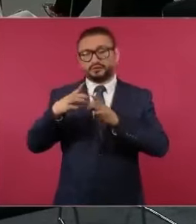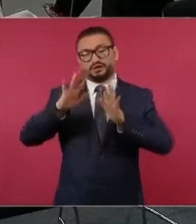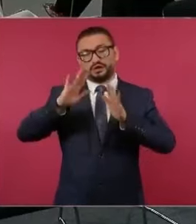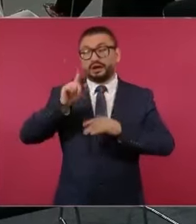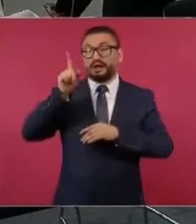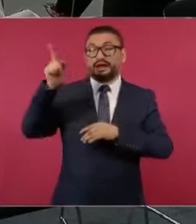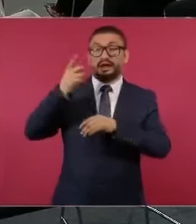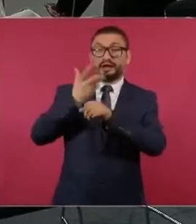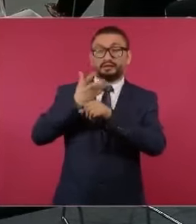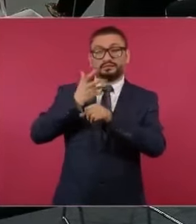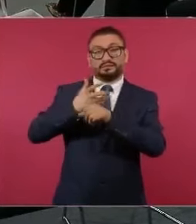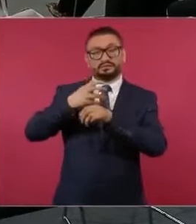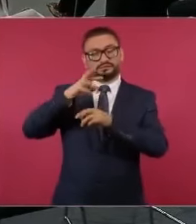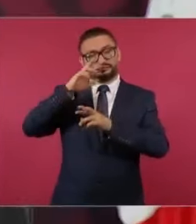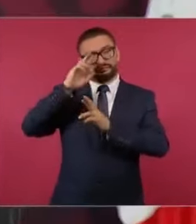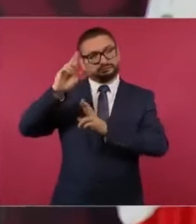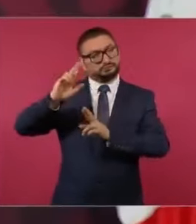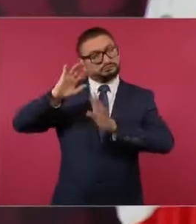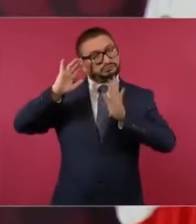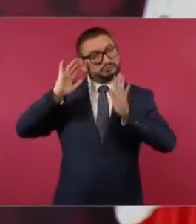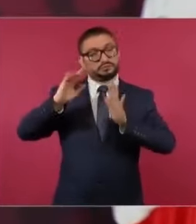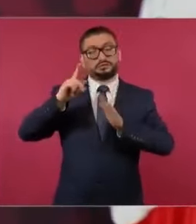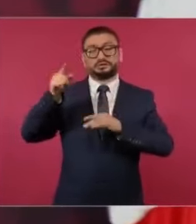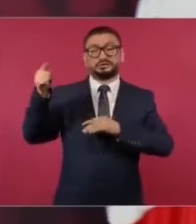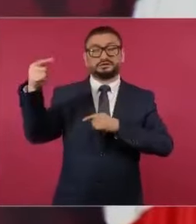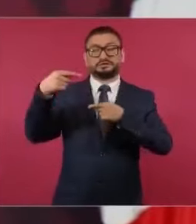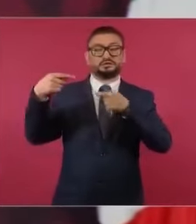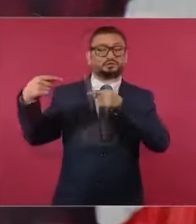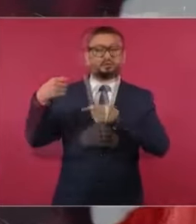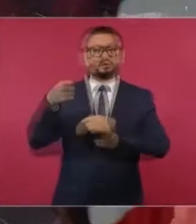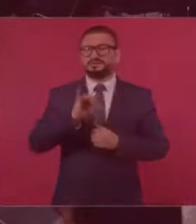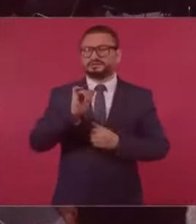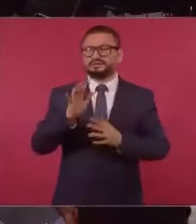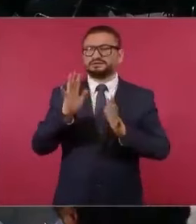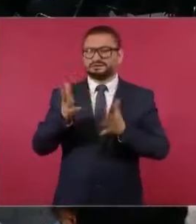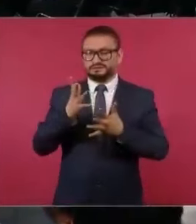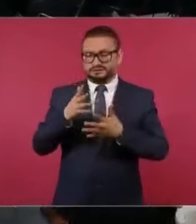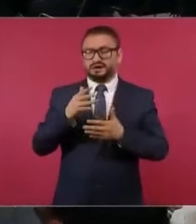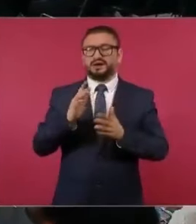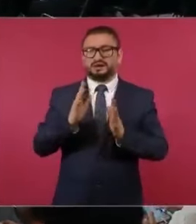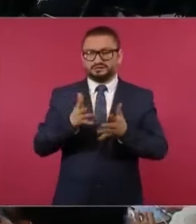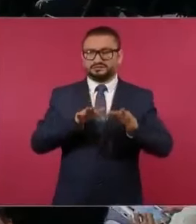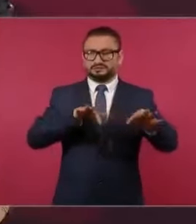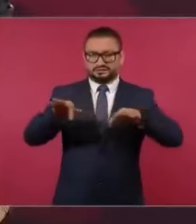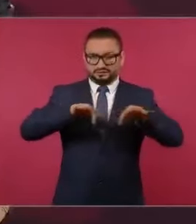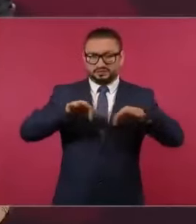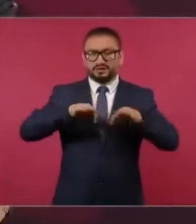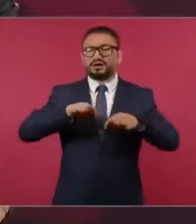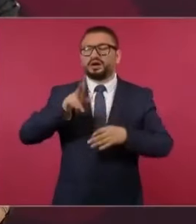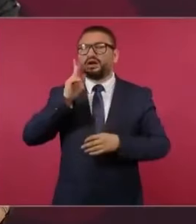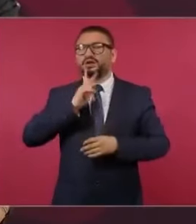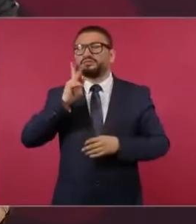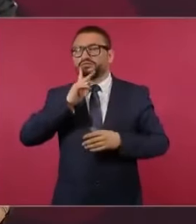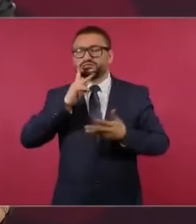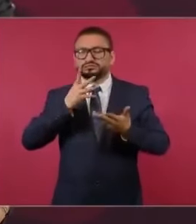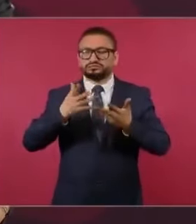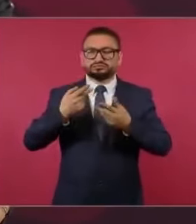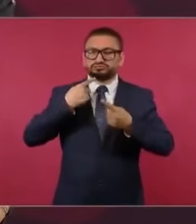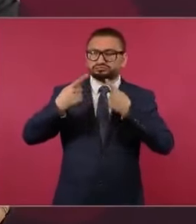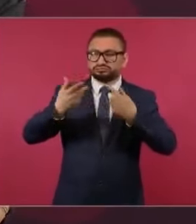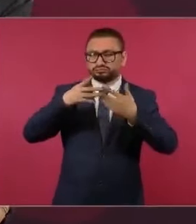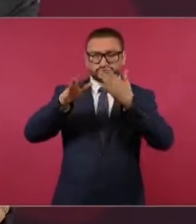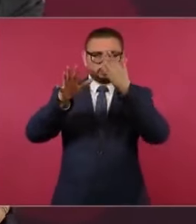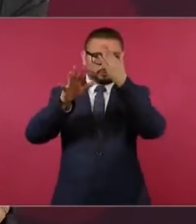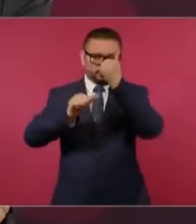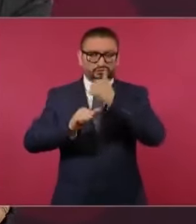se dan durísimo en este contexto es fundamental valorar el enfoque diplomático y